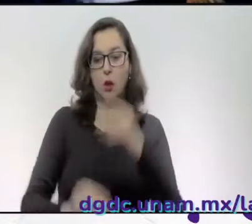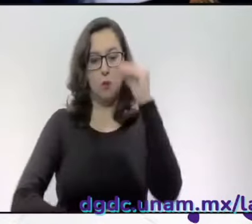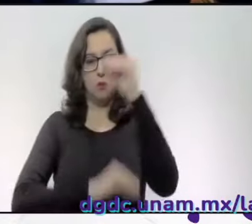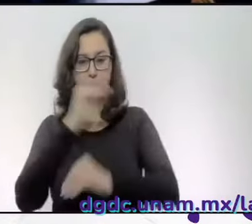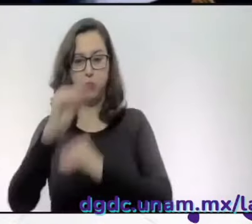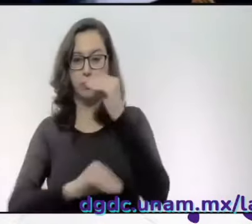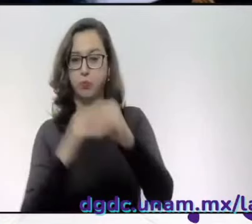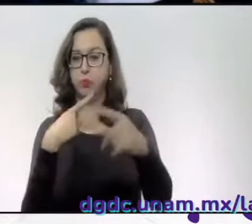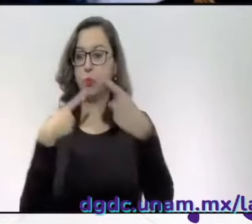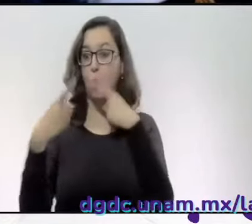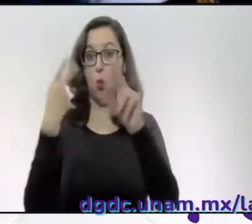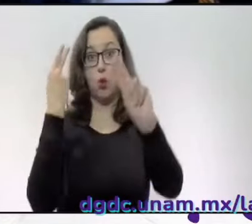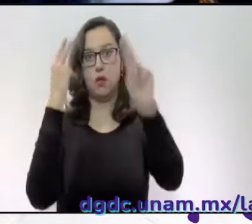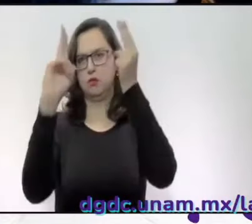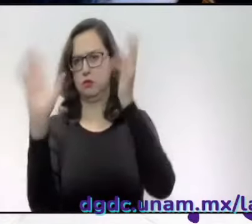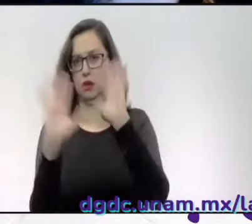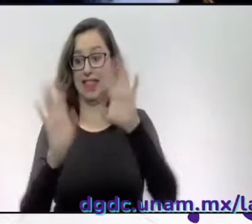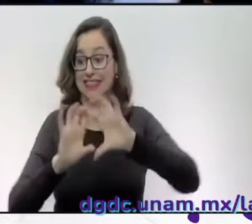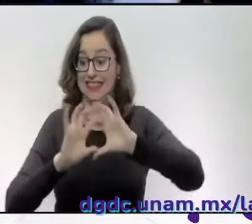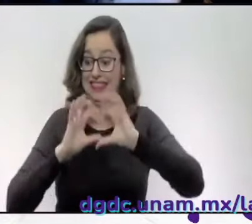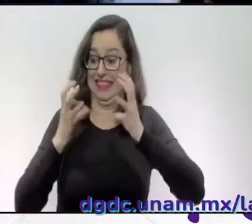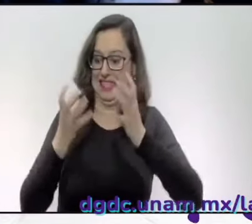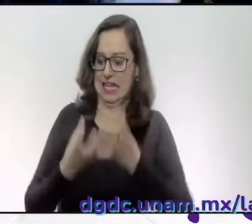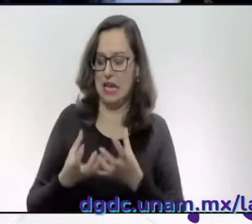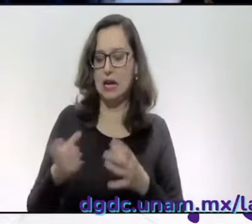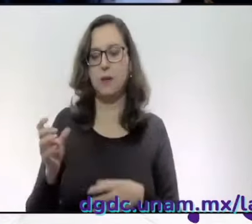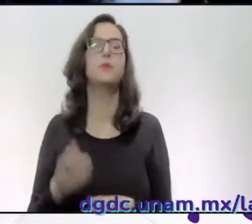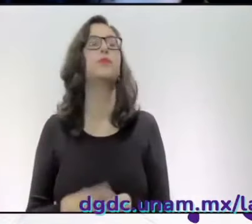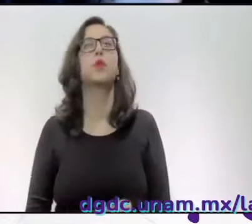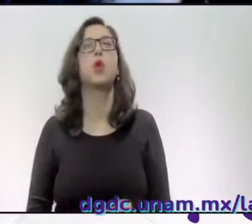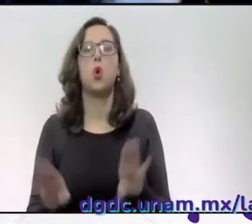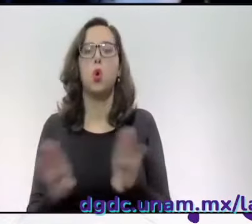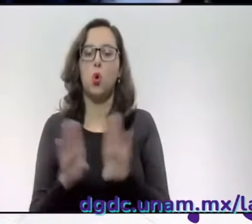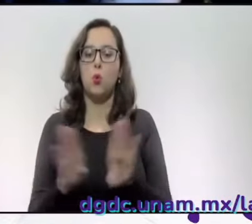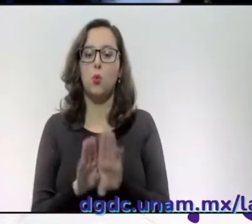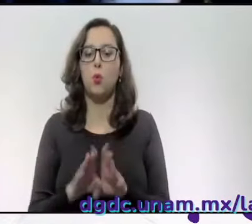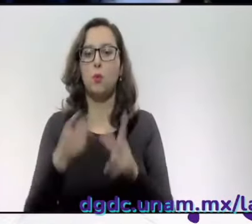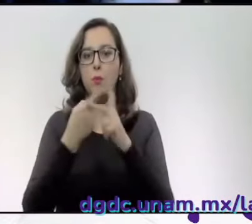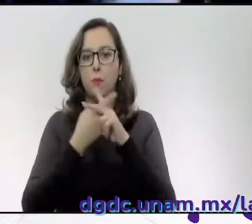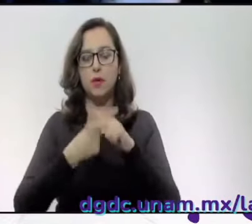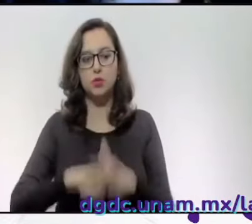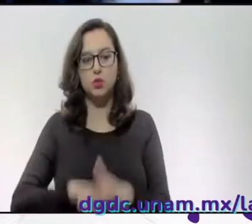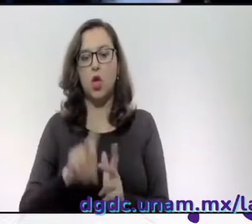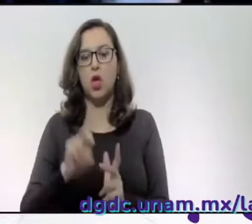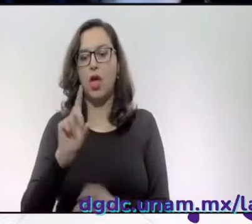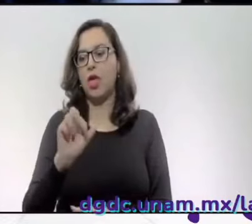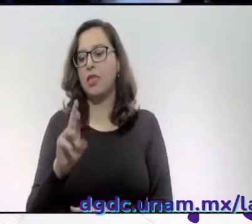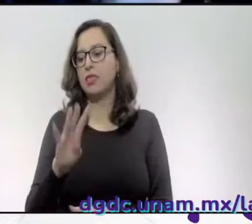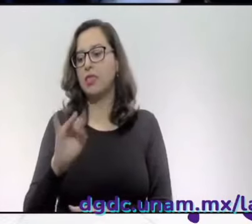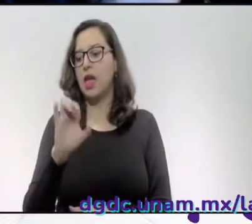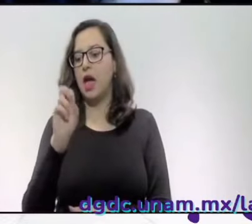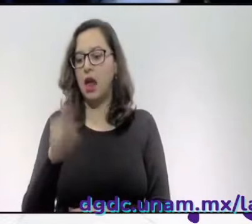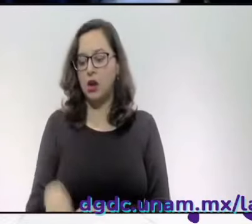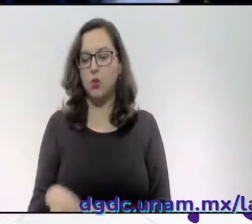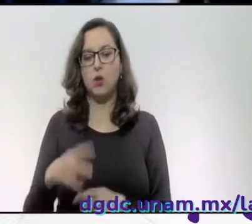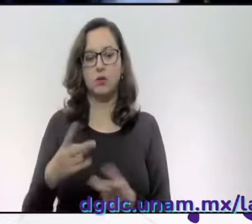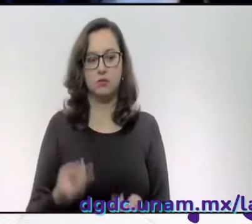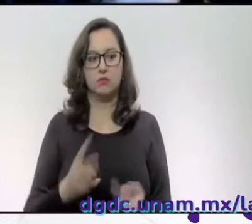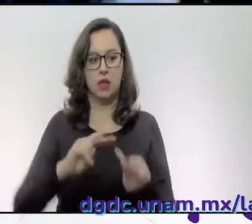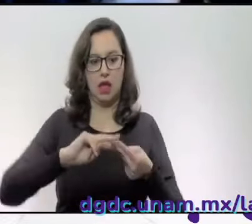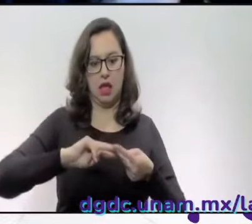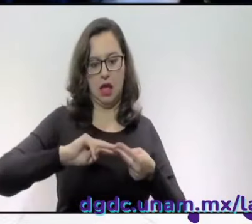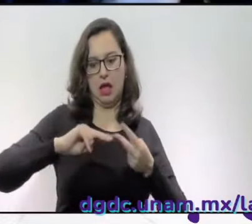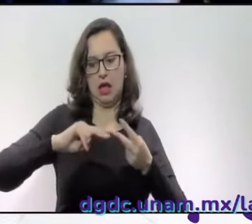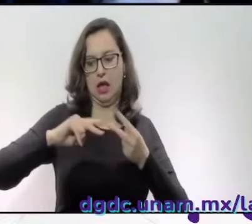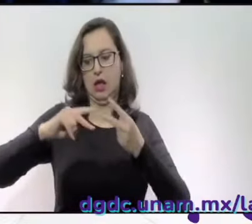planeta Tierra. En el siglo XIX surgió la teoría de la evolución de Darwin, que requería cientos de millones de años para que los